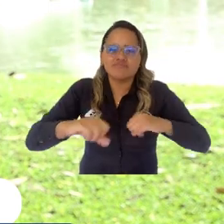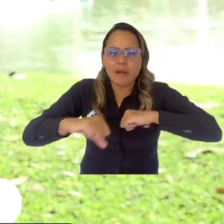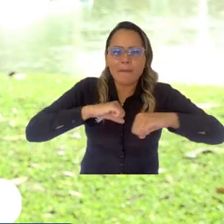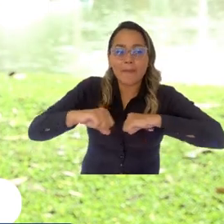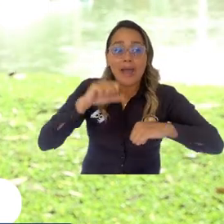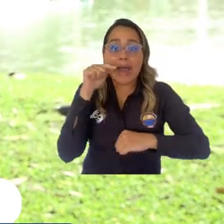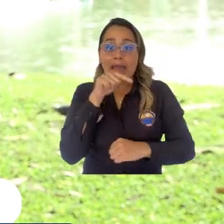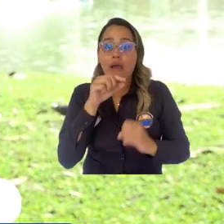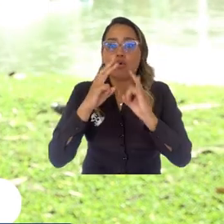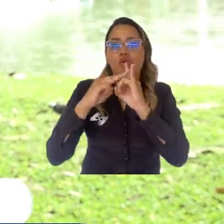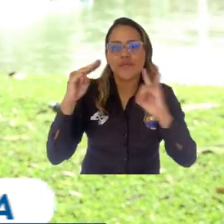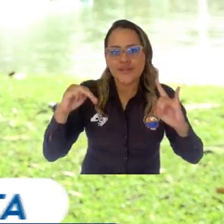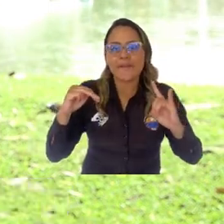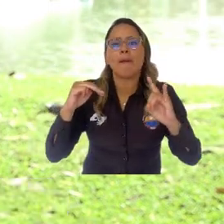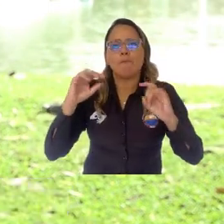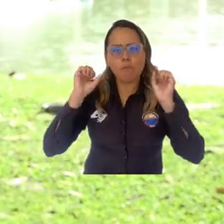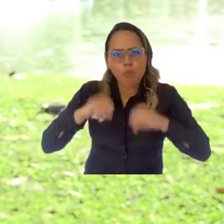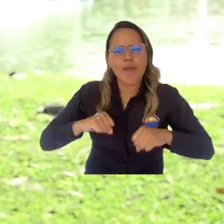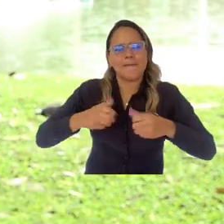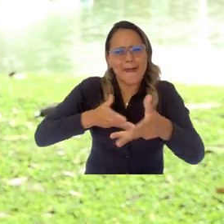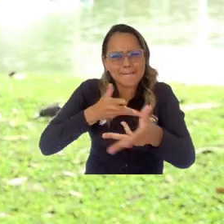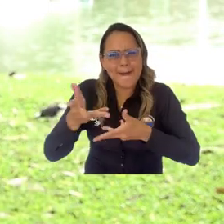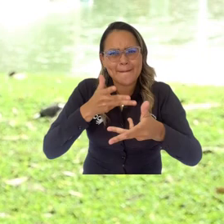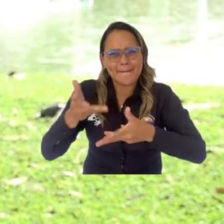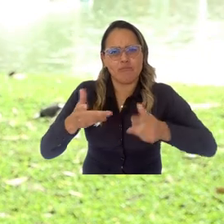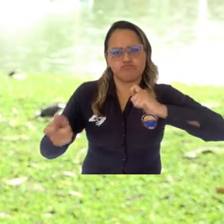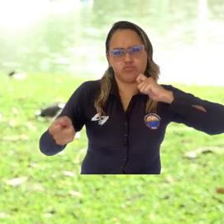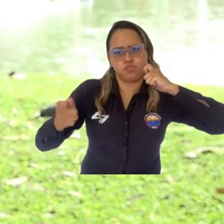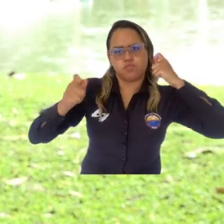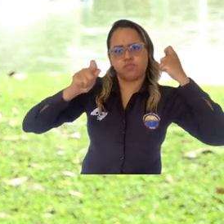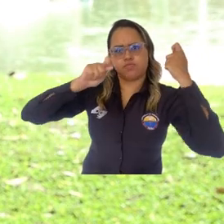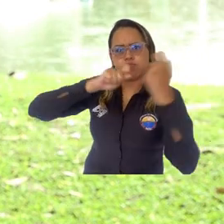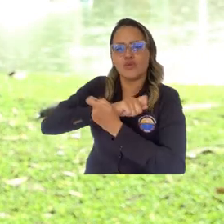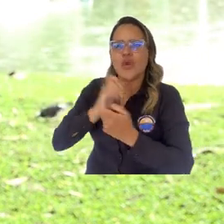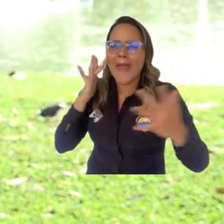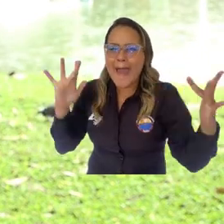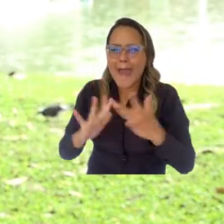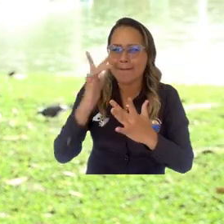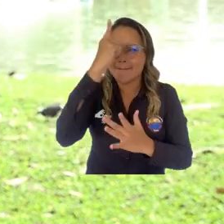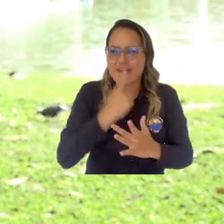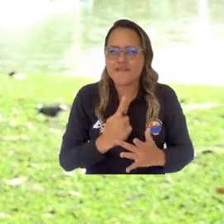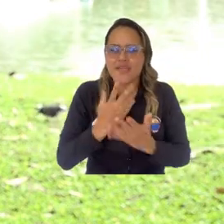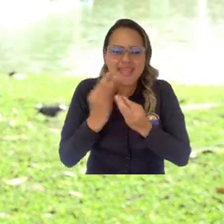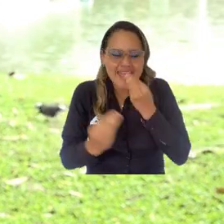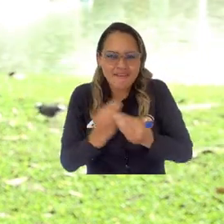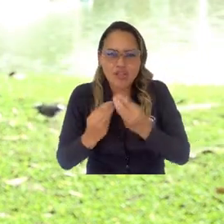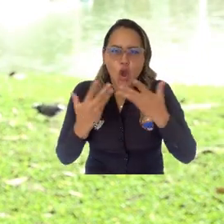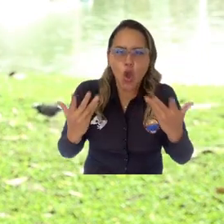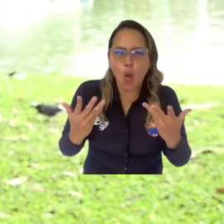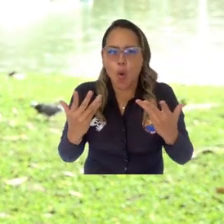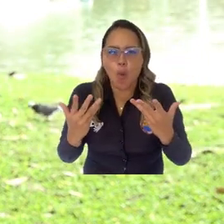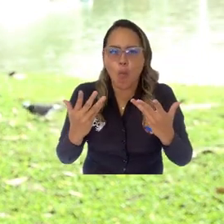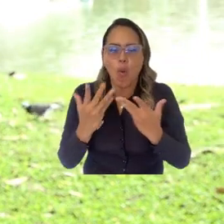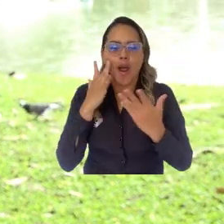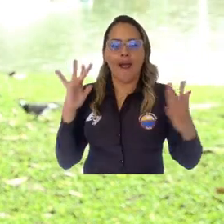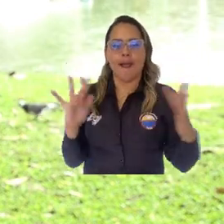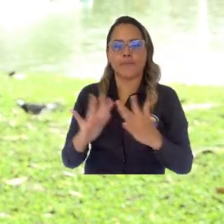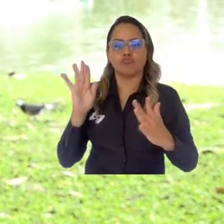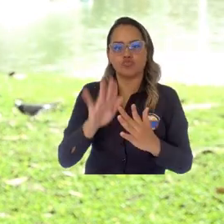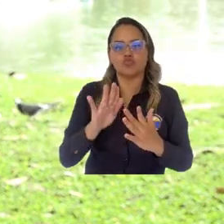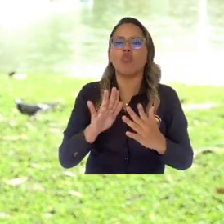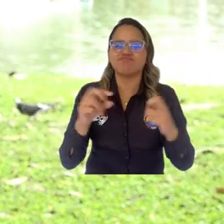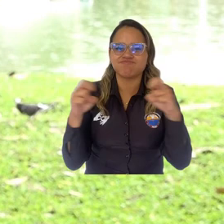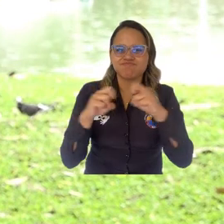de manera que aquí en la Universidad de Magdalena también se puedan transformar los perfiles de trabajo existentes